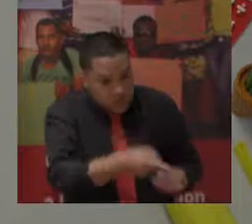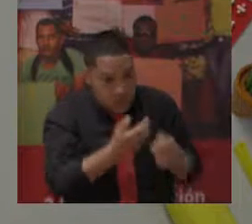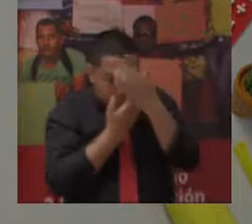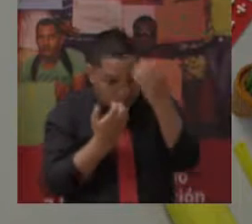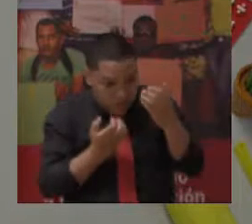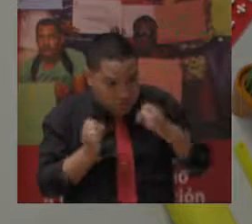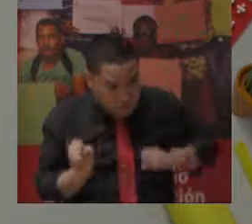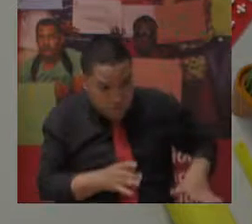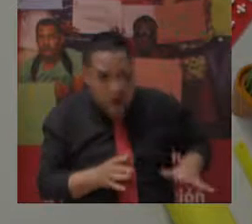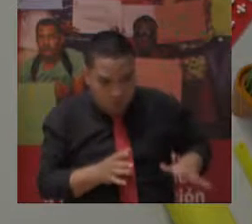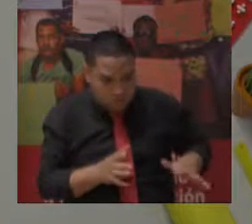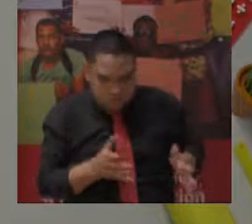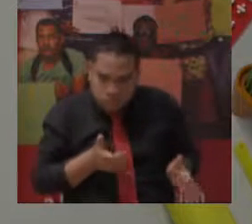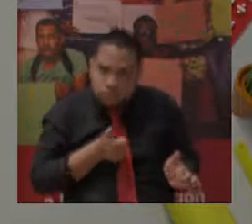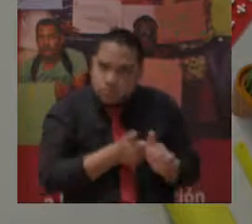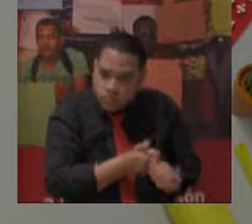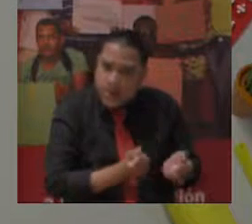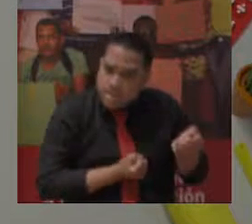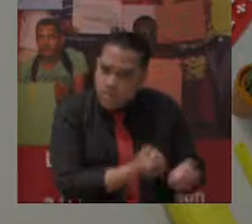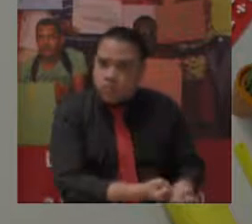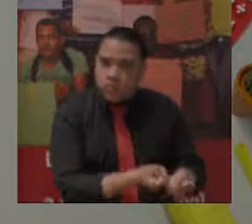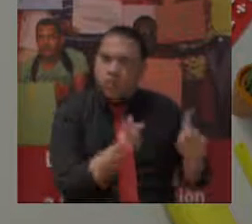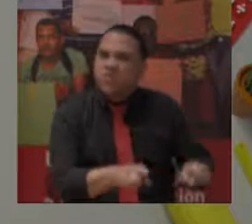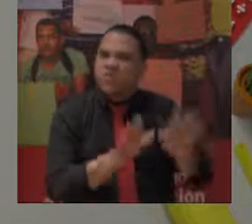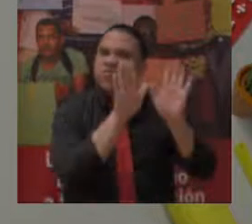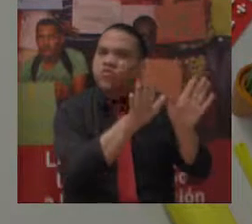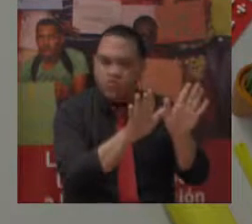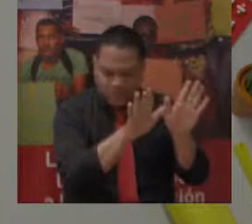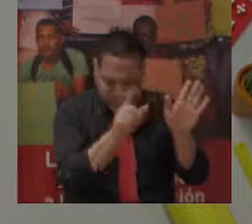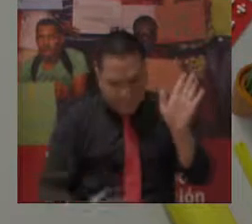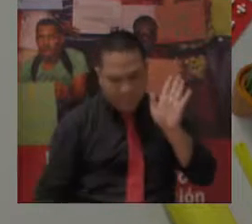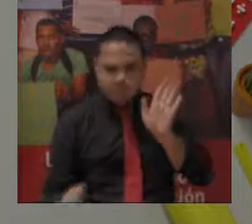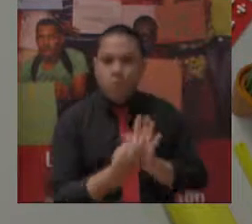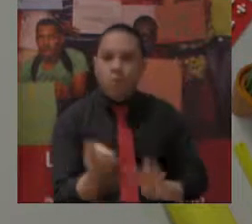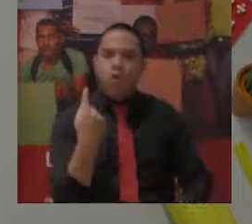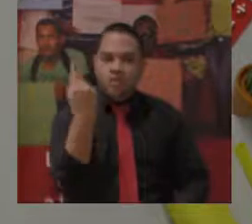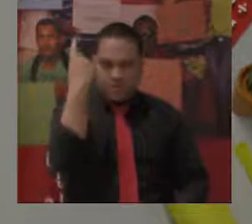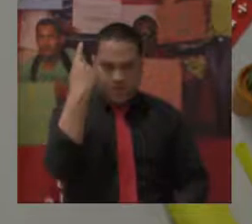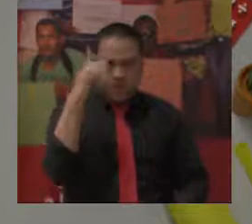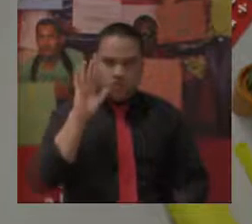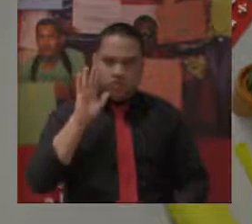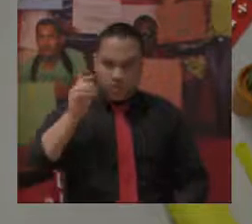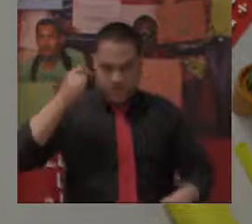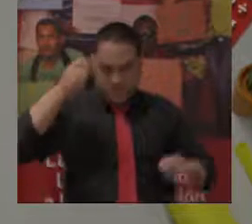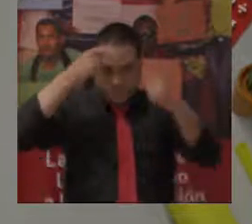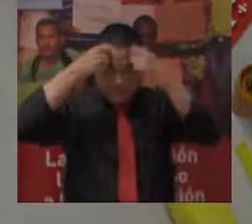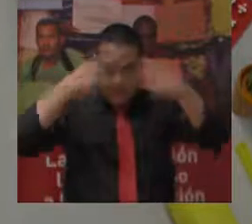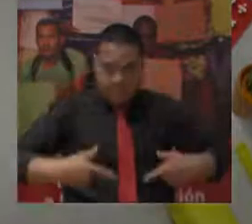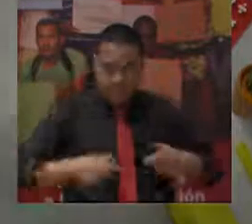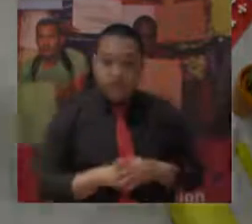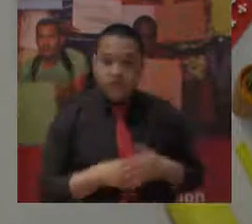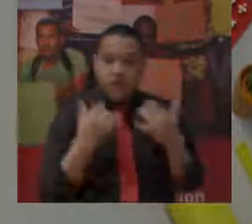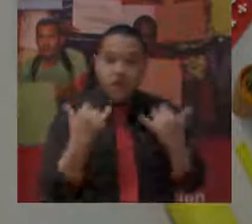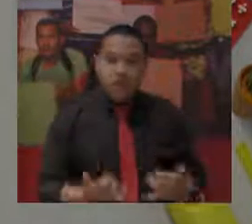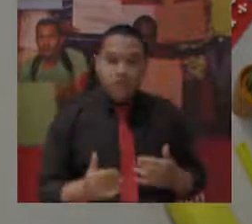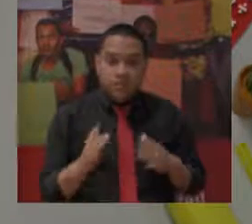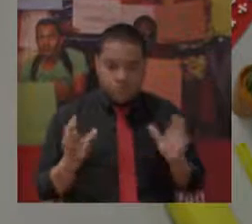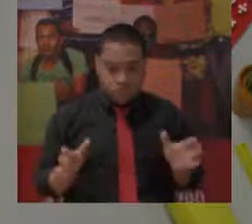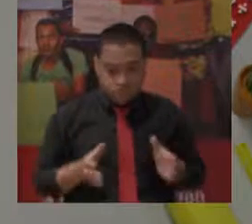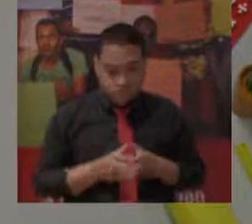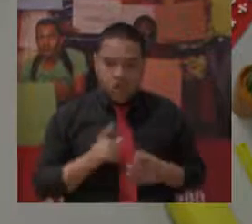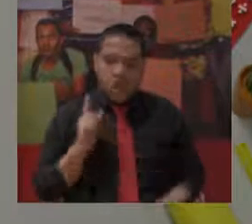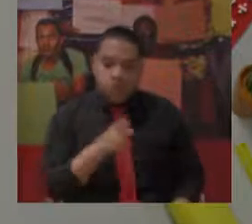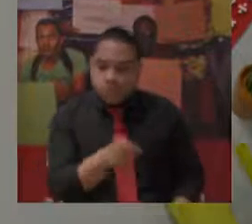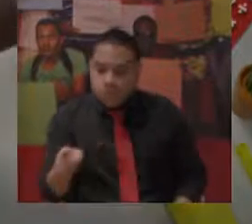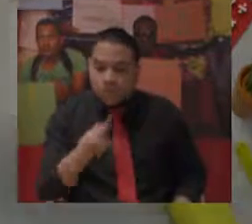Alta Consejería lideró la reintegración como una política de Estado. En la actualidad, la agencia cuenta con 34 oficinas